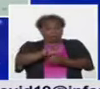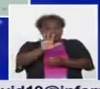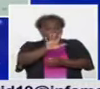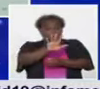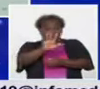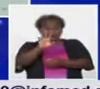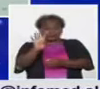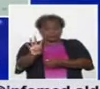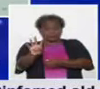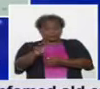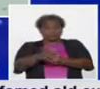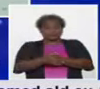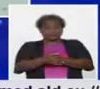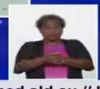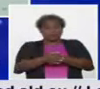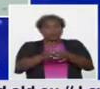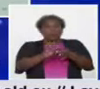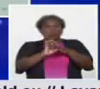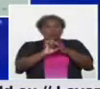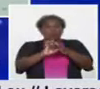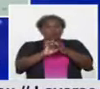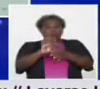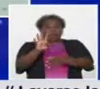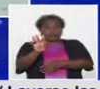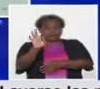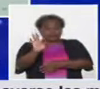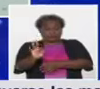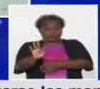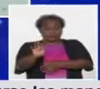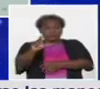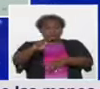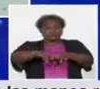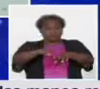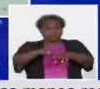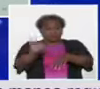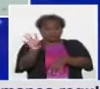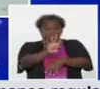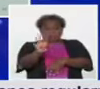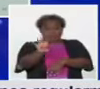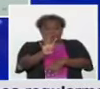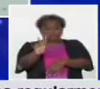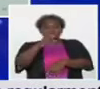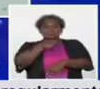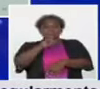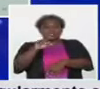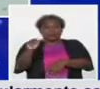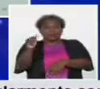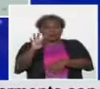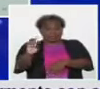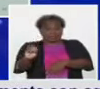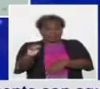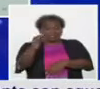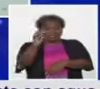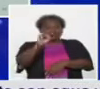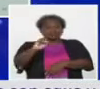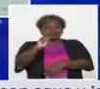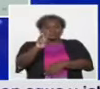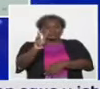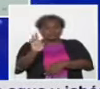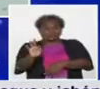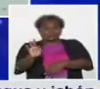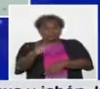54. Guanabacoa, 48. Centro Habana, 44. Cerro, 40. 10 de octubre, 38.